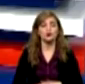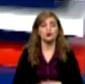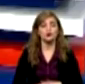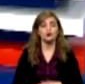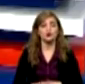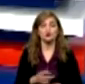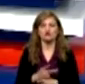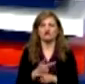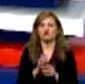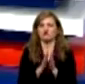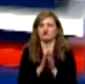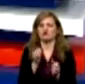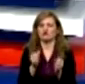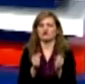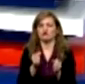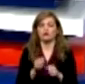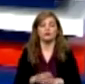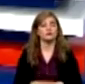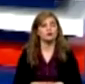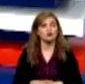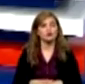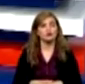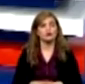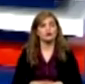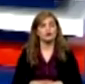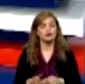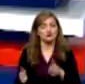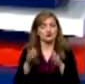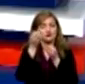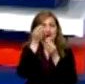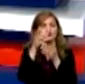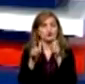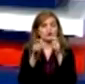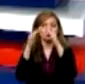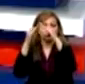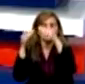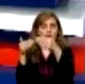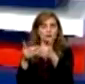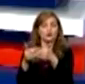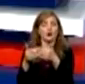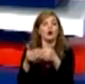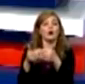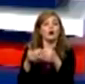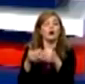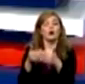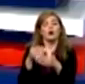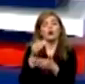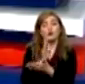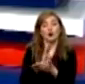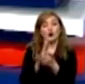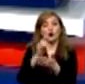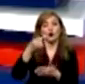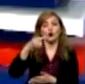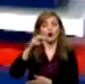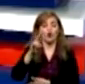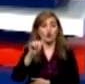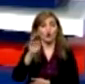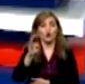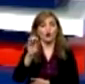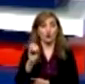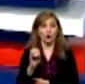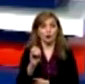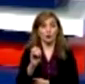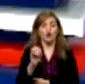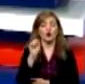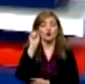Mucha precaución a quienes circulen por la zona. Y ahora les contamos que vecinos del barrio El Guabo, ubicado en el sector de Orquídeas, esto es